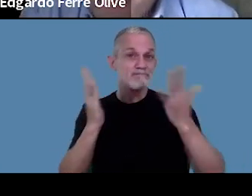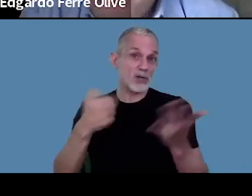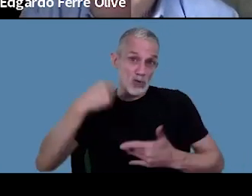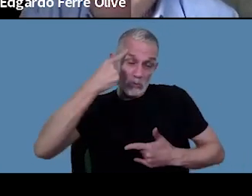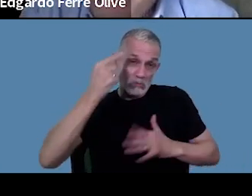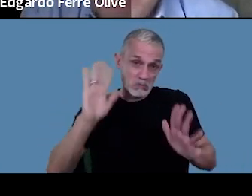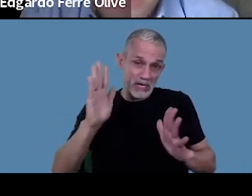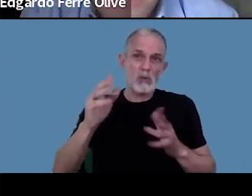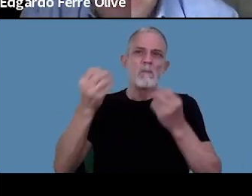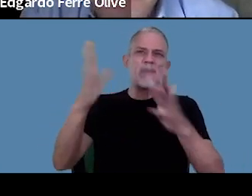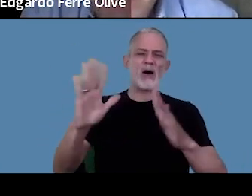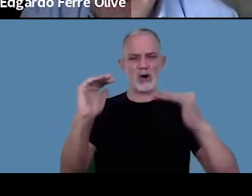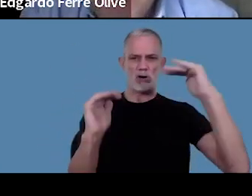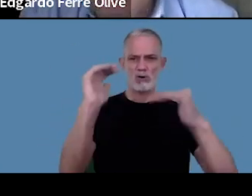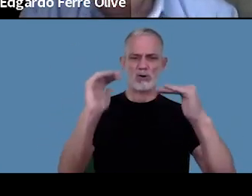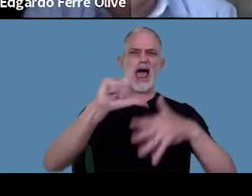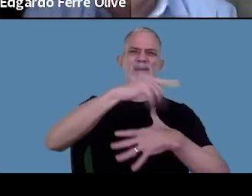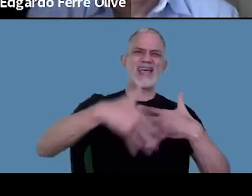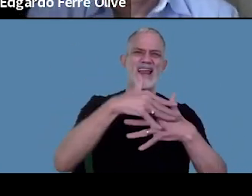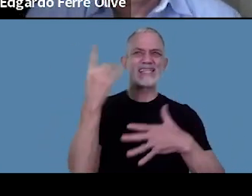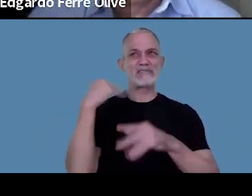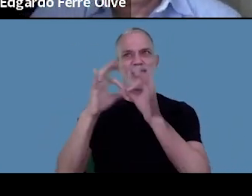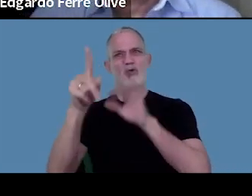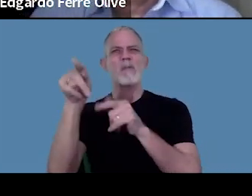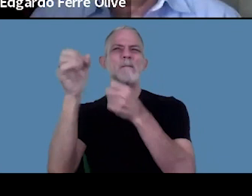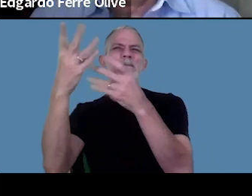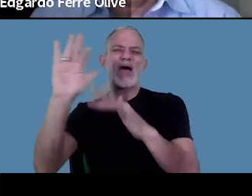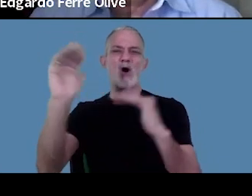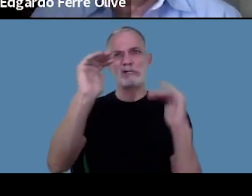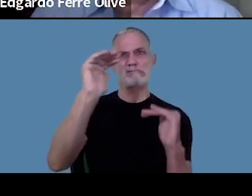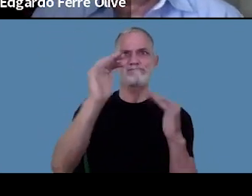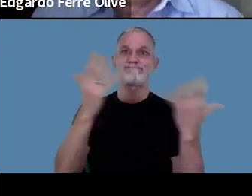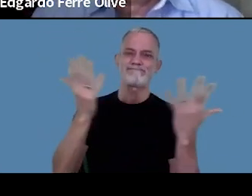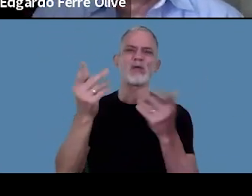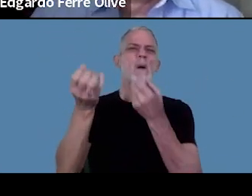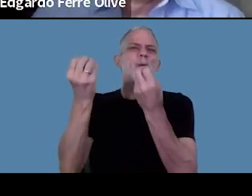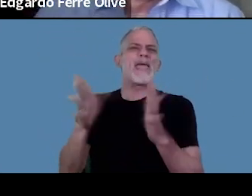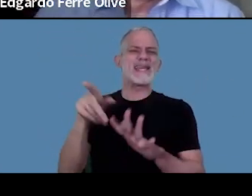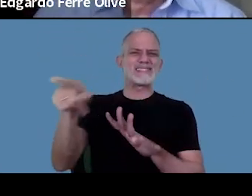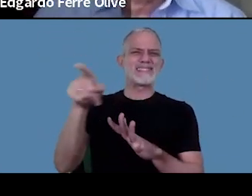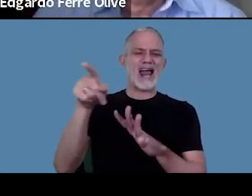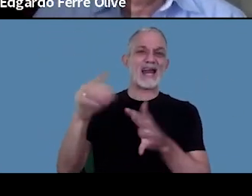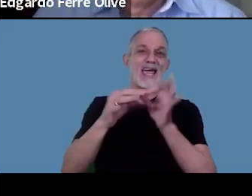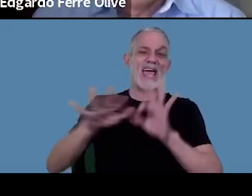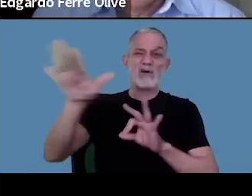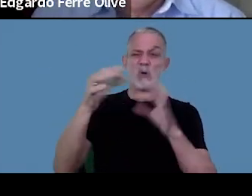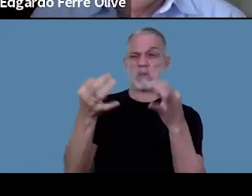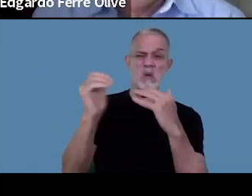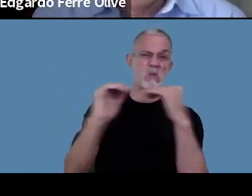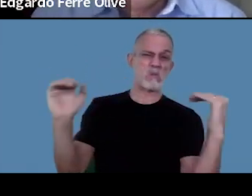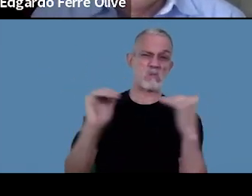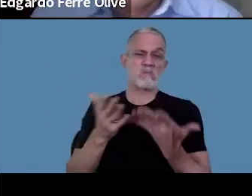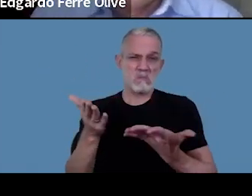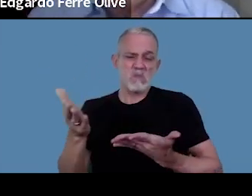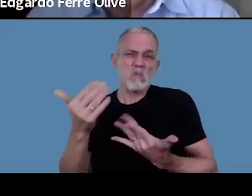una mejor posición que América Latina, por consiguiente estaba en un mejor estado de bienestar. Al estar en ese mejor estado de bienestar, podían producir